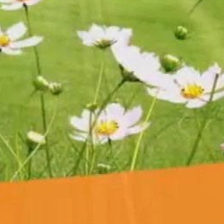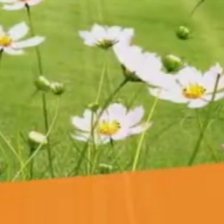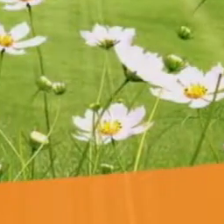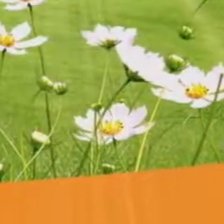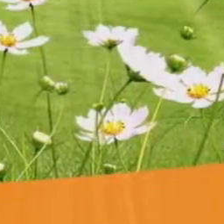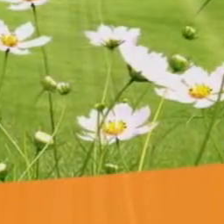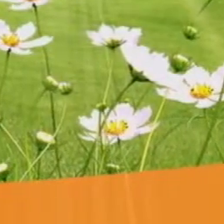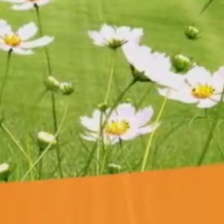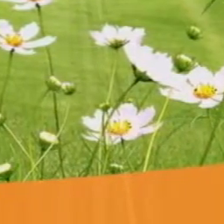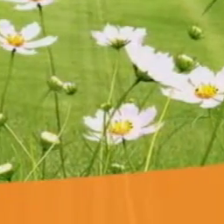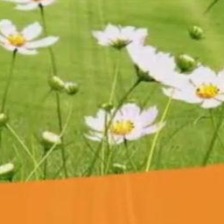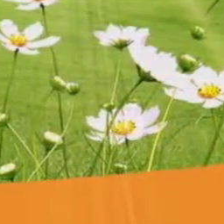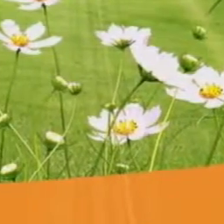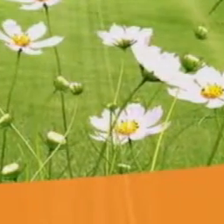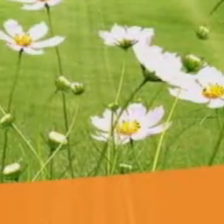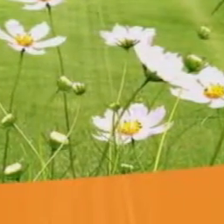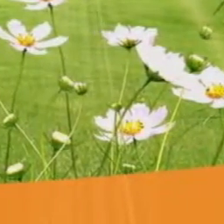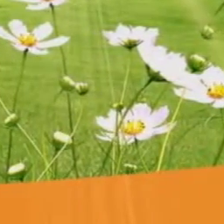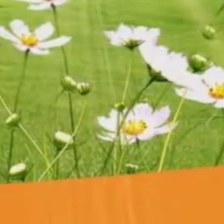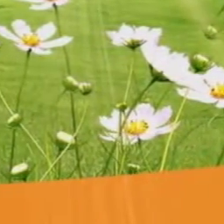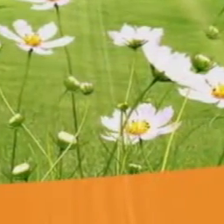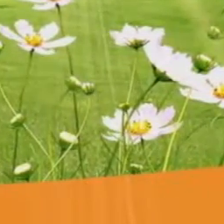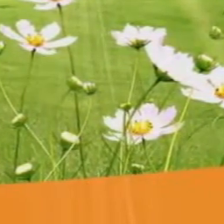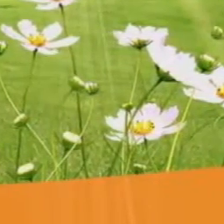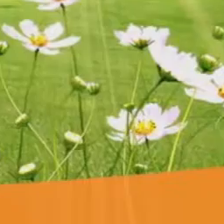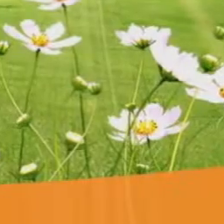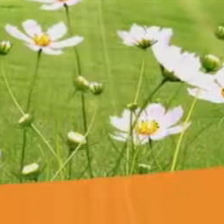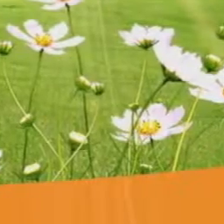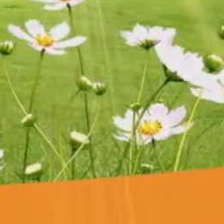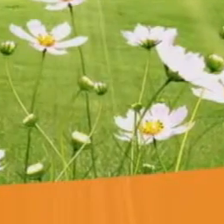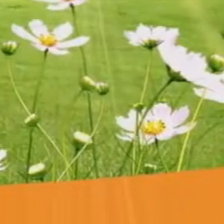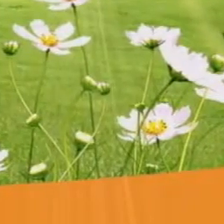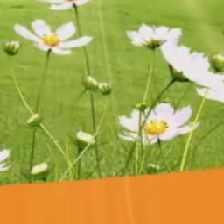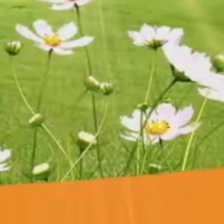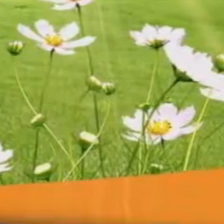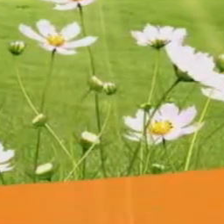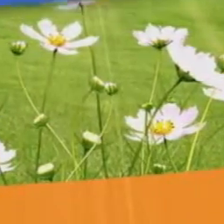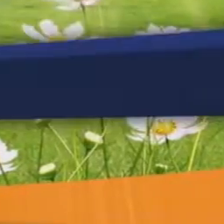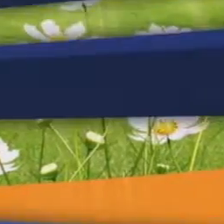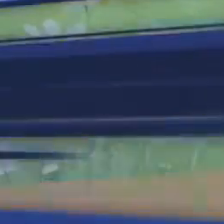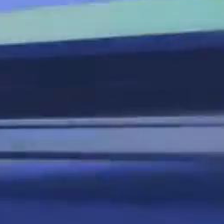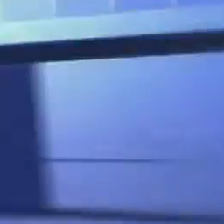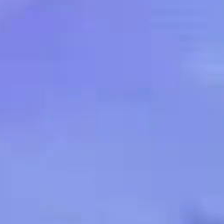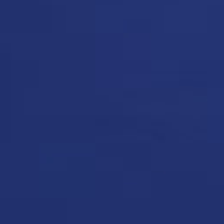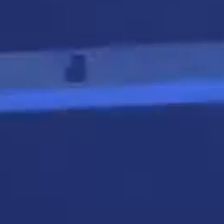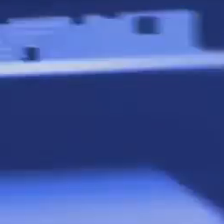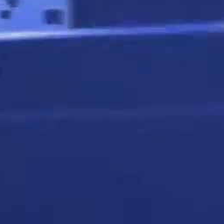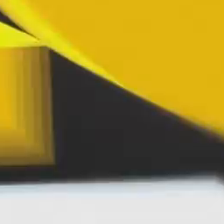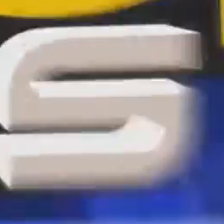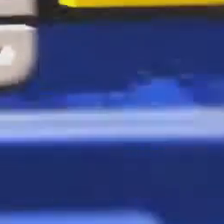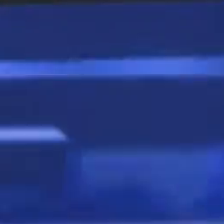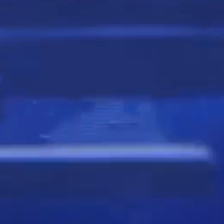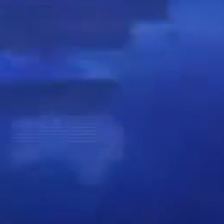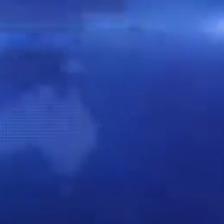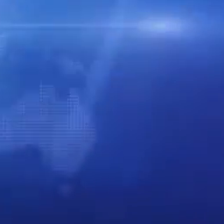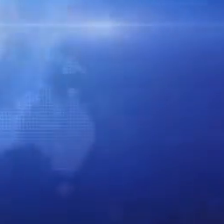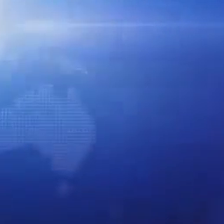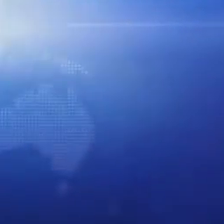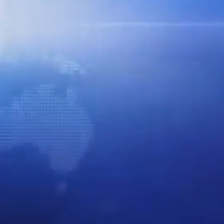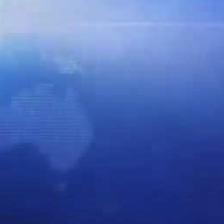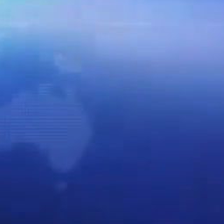Con el patrocinio de Barsol Ecológico, Barsol Aroma, Delicias, líder en limpieza, Enlace Noticias, lo que usted quiere ver.